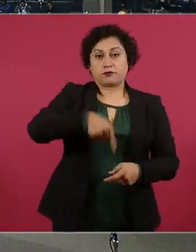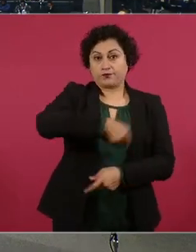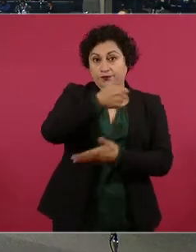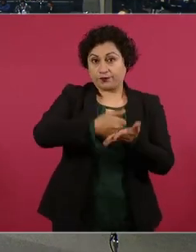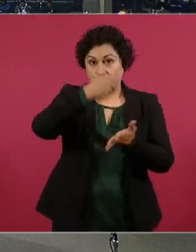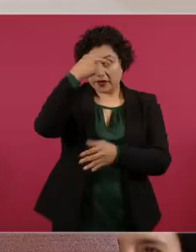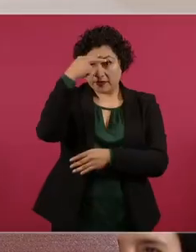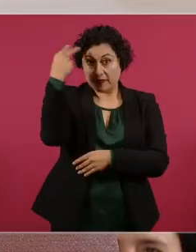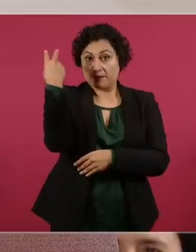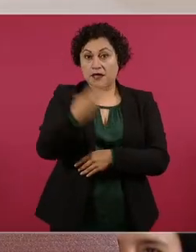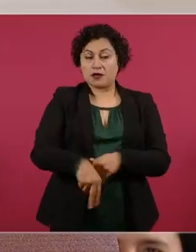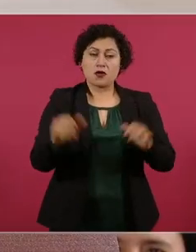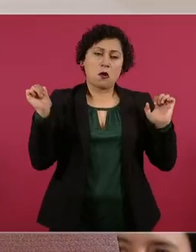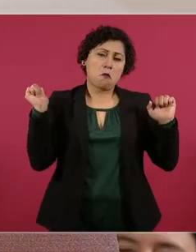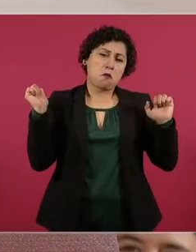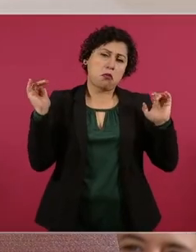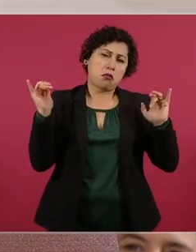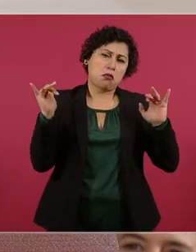se llenó el Zócalo.